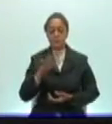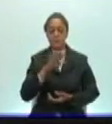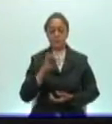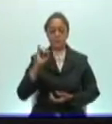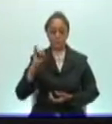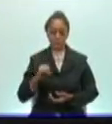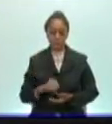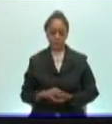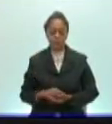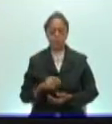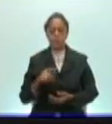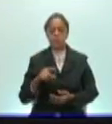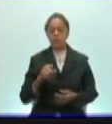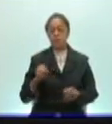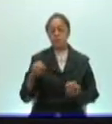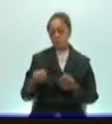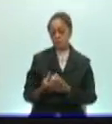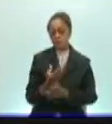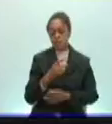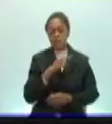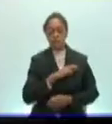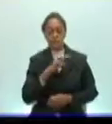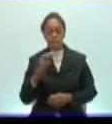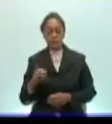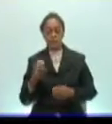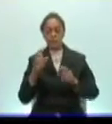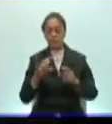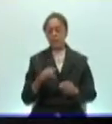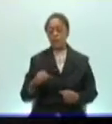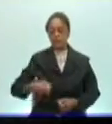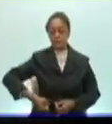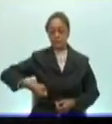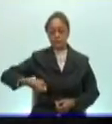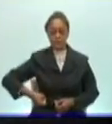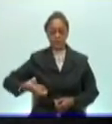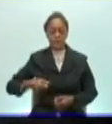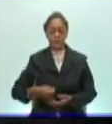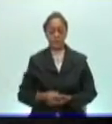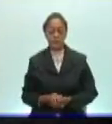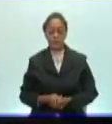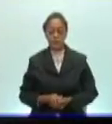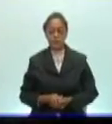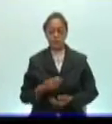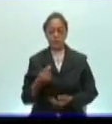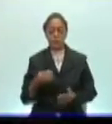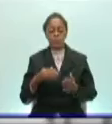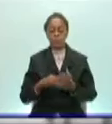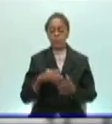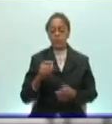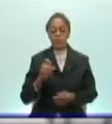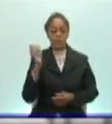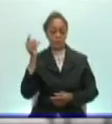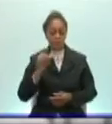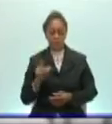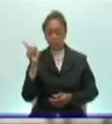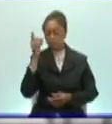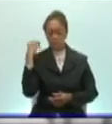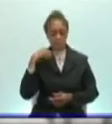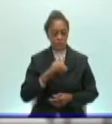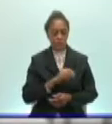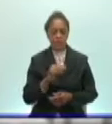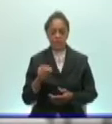1961. Se inaugura con una revolucionaria campaña de alfabetización. Un millón de analfabetos, casi la